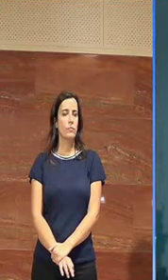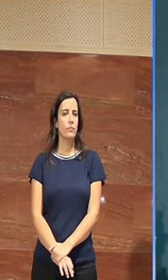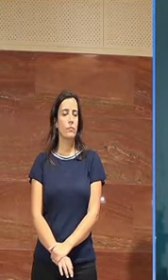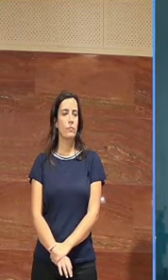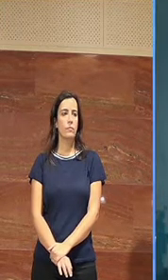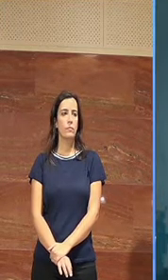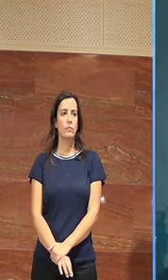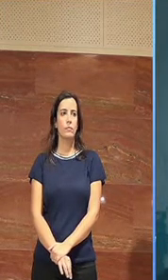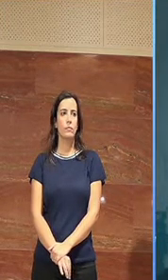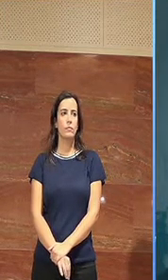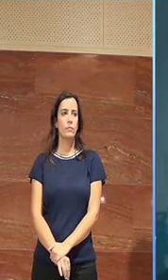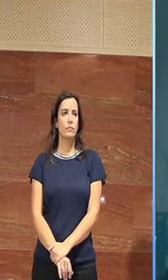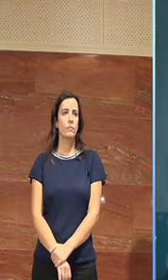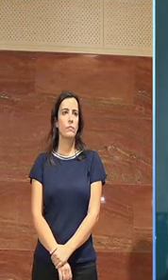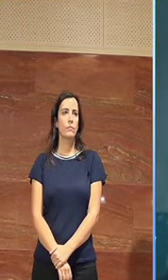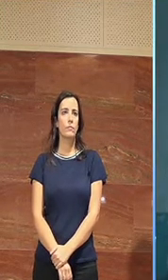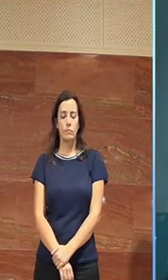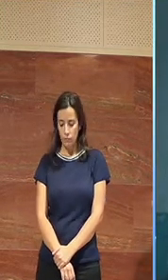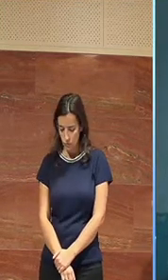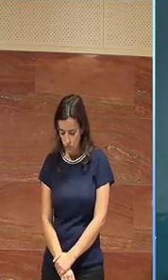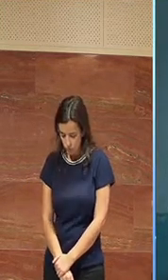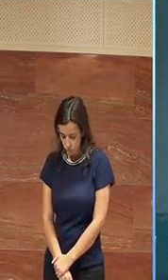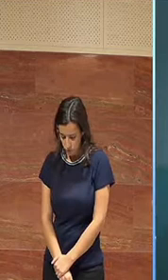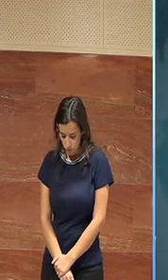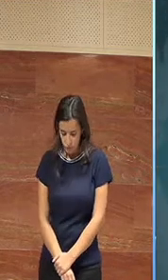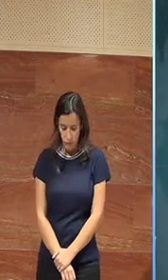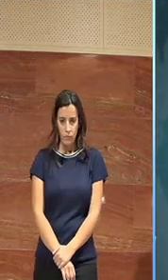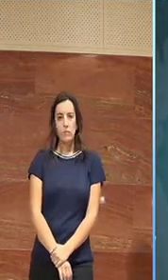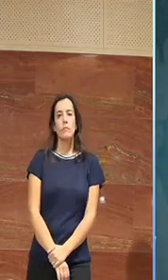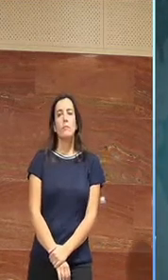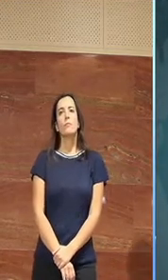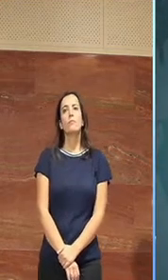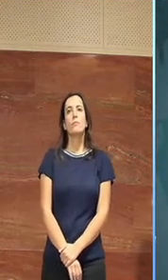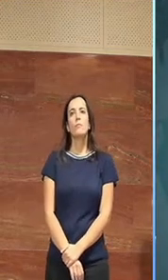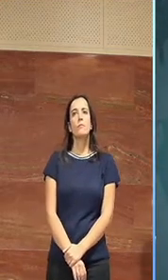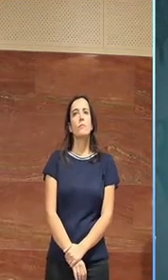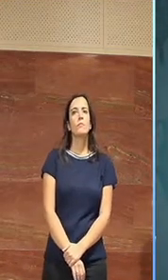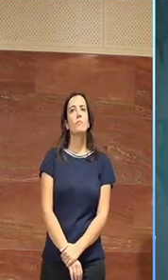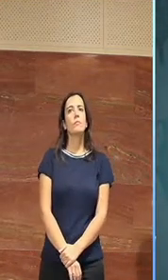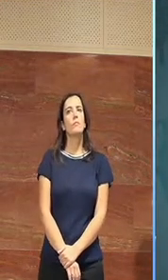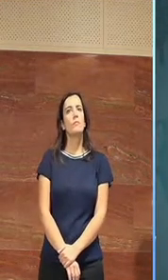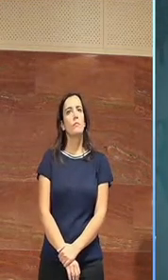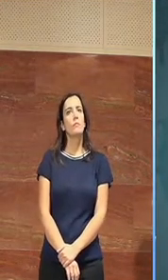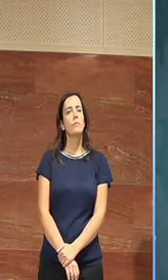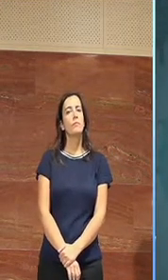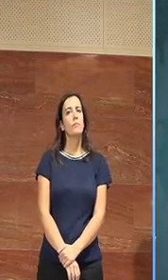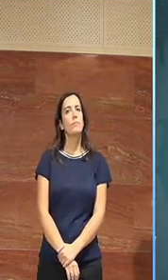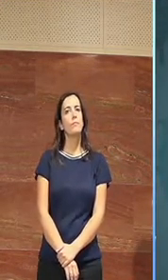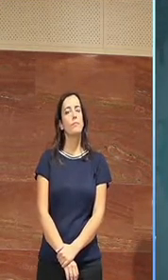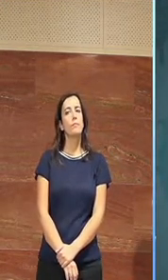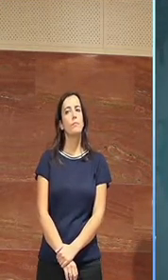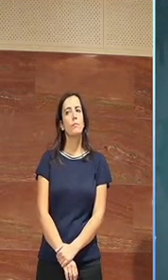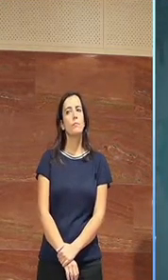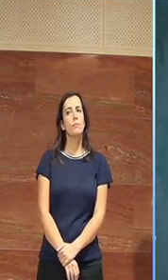de telecomunicaciones ha mejorado su capacidad de relacionarse. Aún así, el impulso se puede perder fácilmente. Un